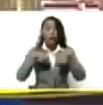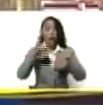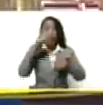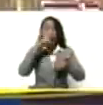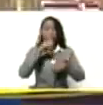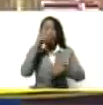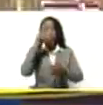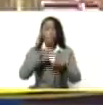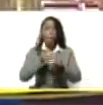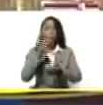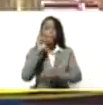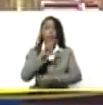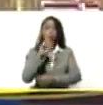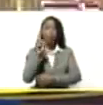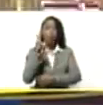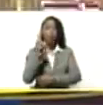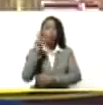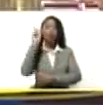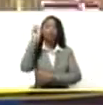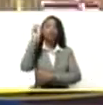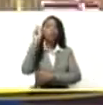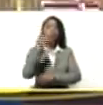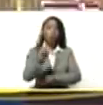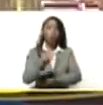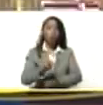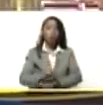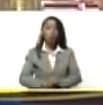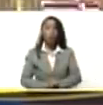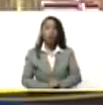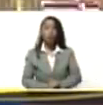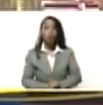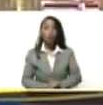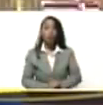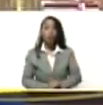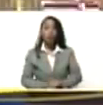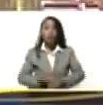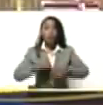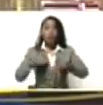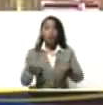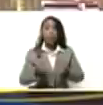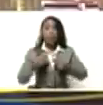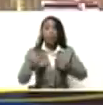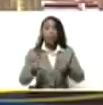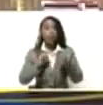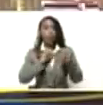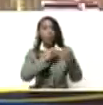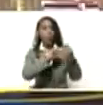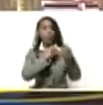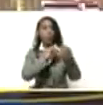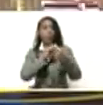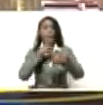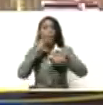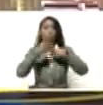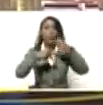depende de como usted vea si el vaso medio vacío o medio lleno